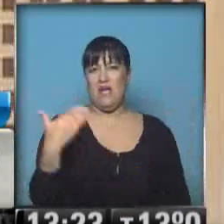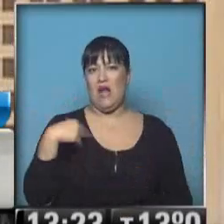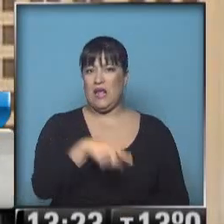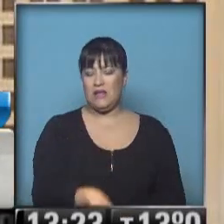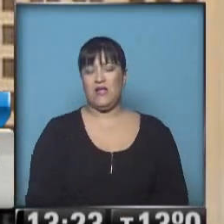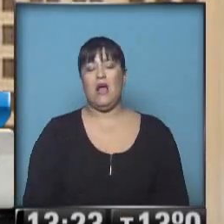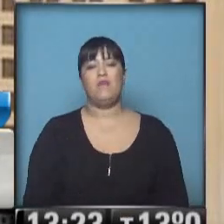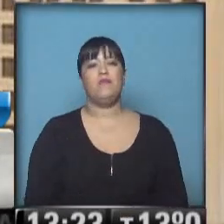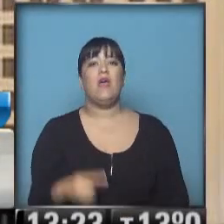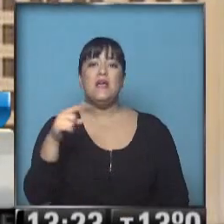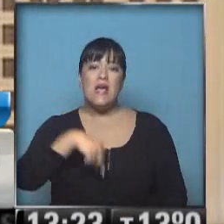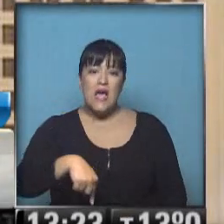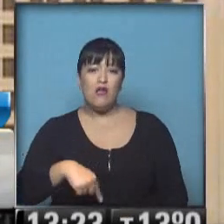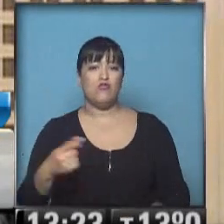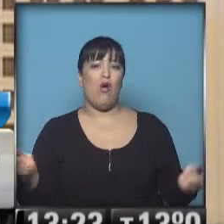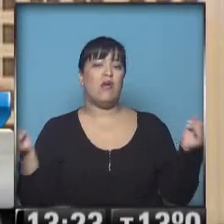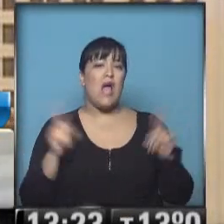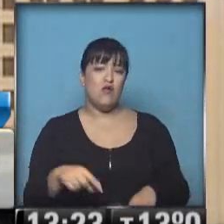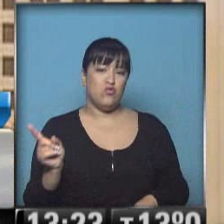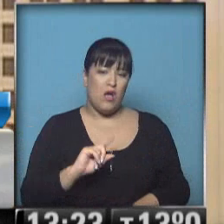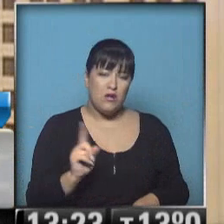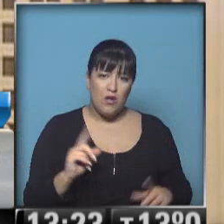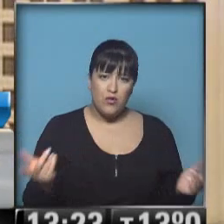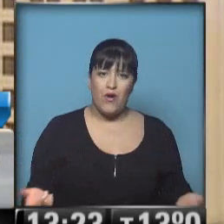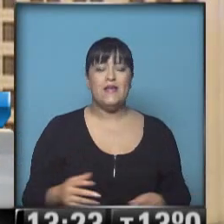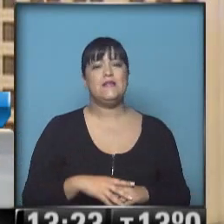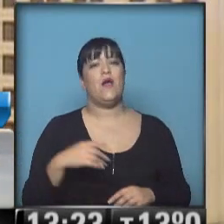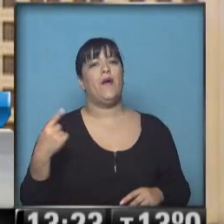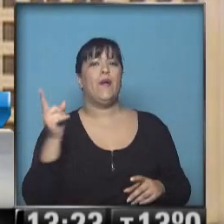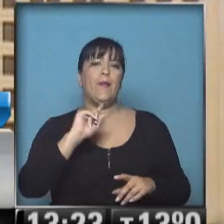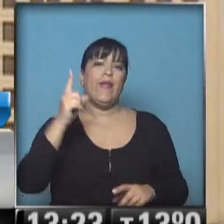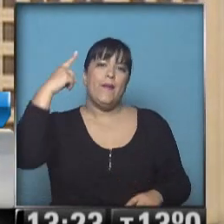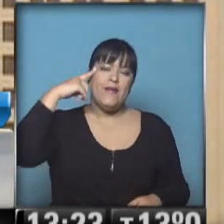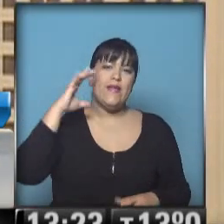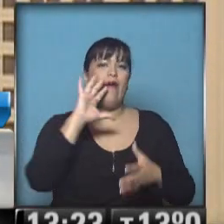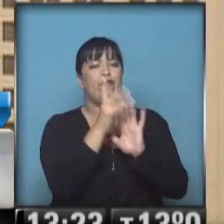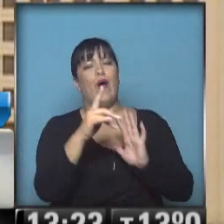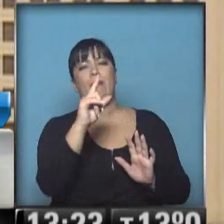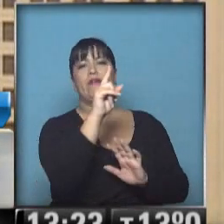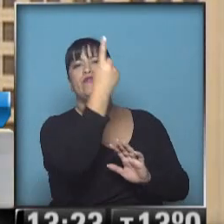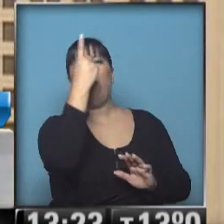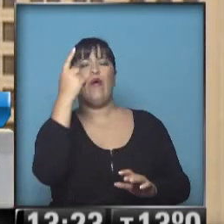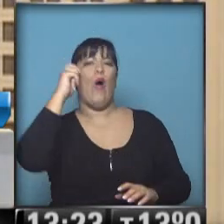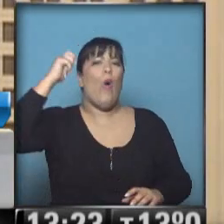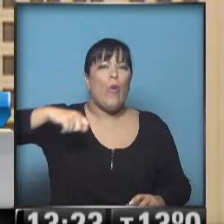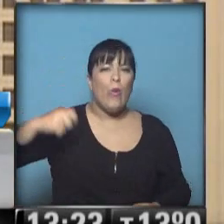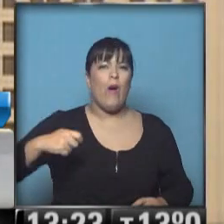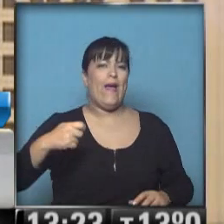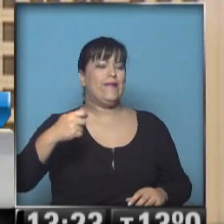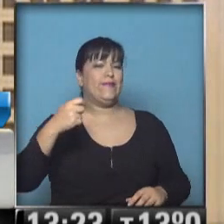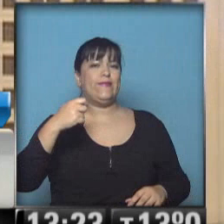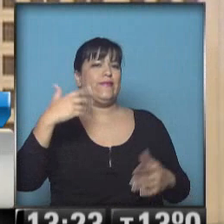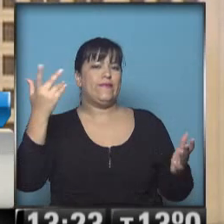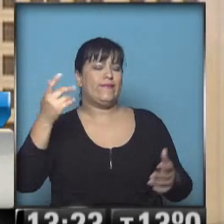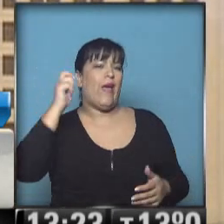Todo esto no es casual, todo esto tampoco puede pensarse que es un movimiento aislado de un juez senil